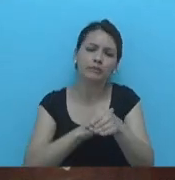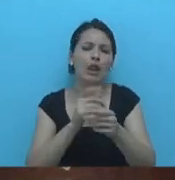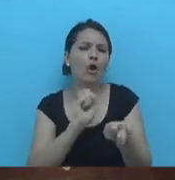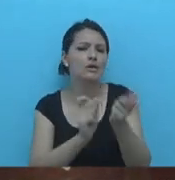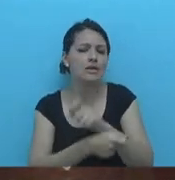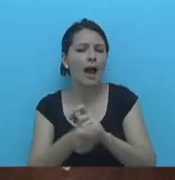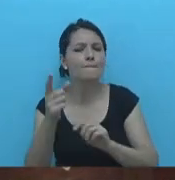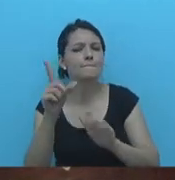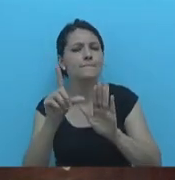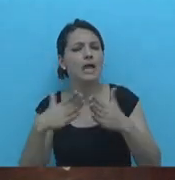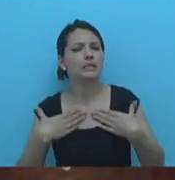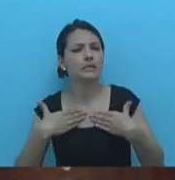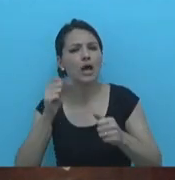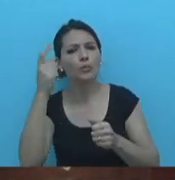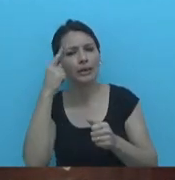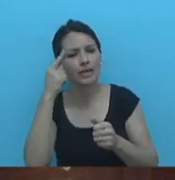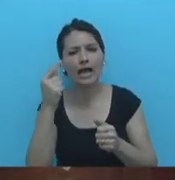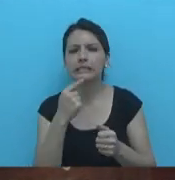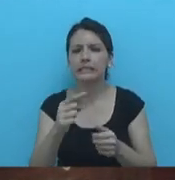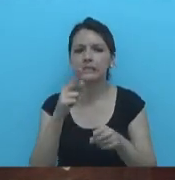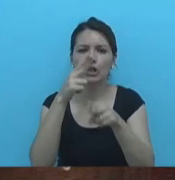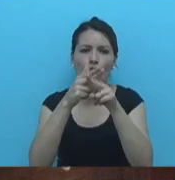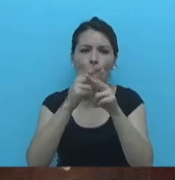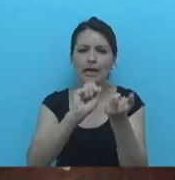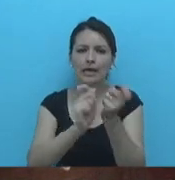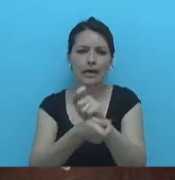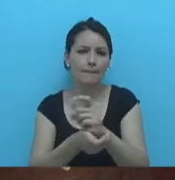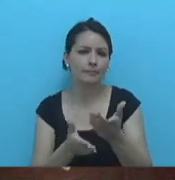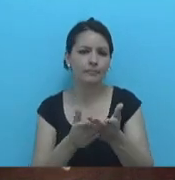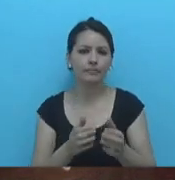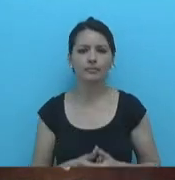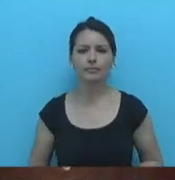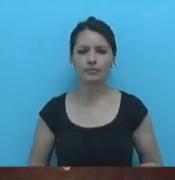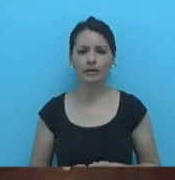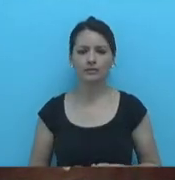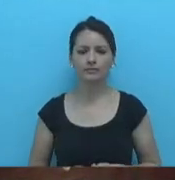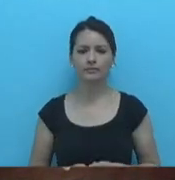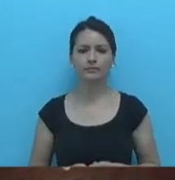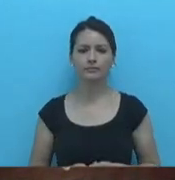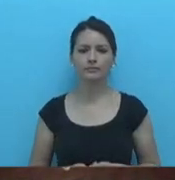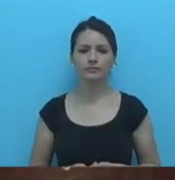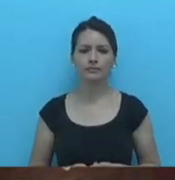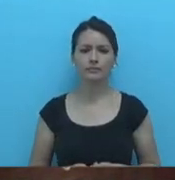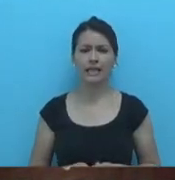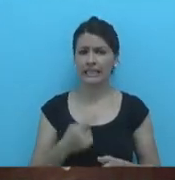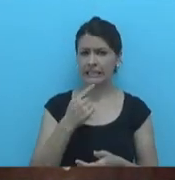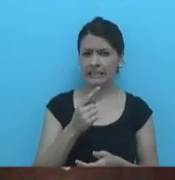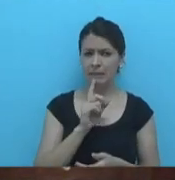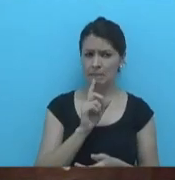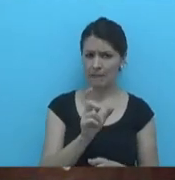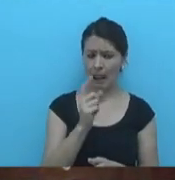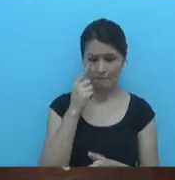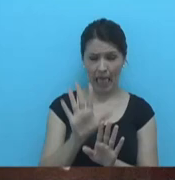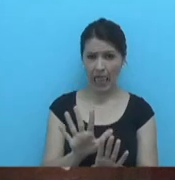mental, que reinstala con otro nombre el manicomio, pero además el concepto de peligrosidad, ¿no? Es